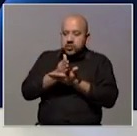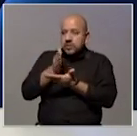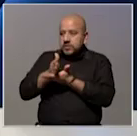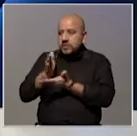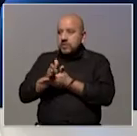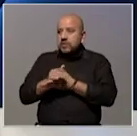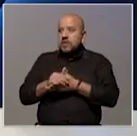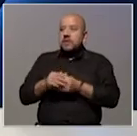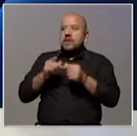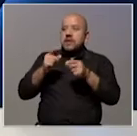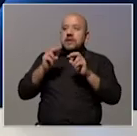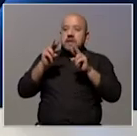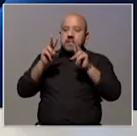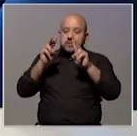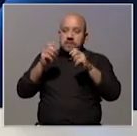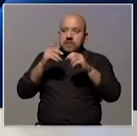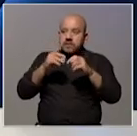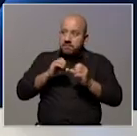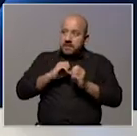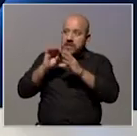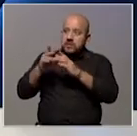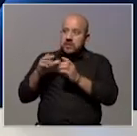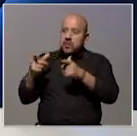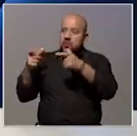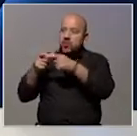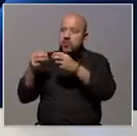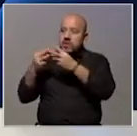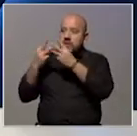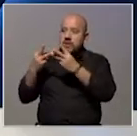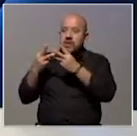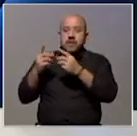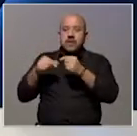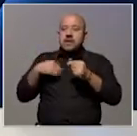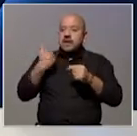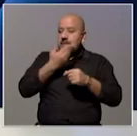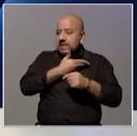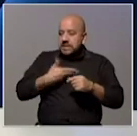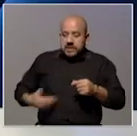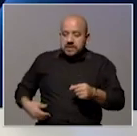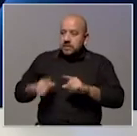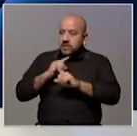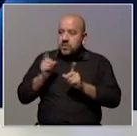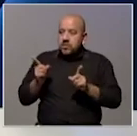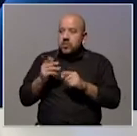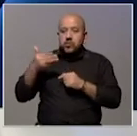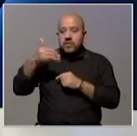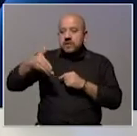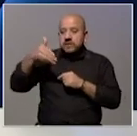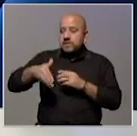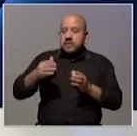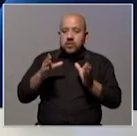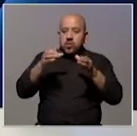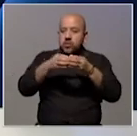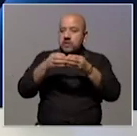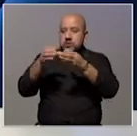temas al pleno y la presidencia no no no participas como presidente de ninguna comisión puedes